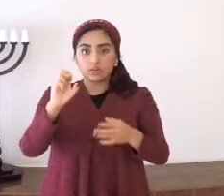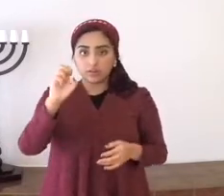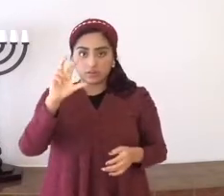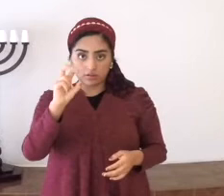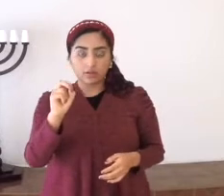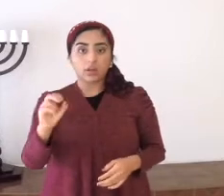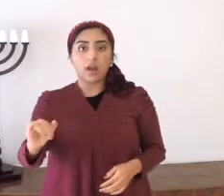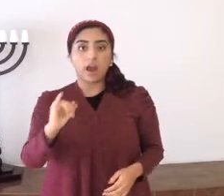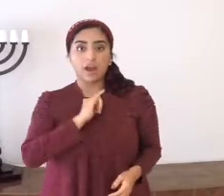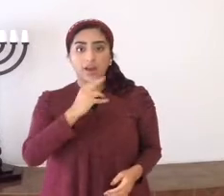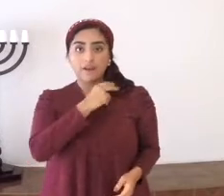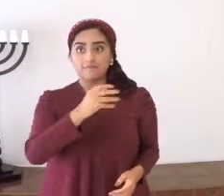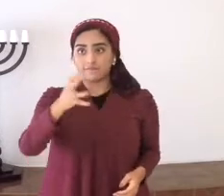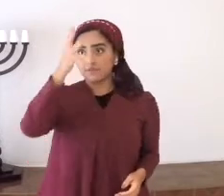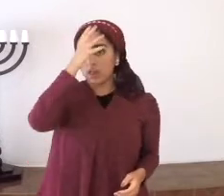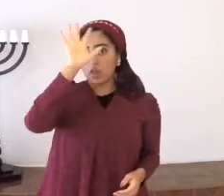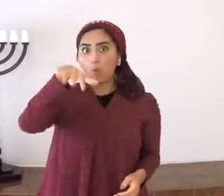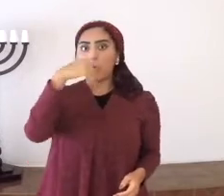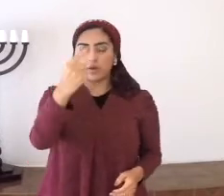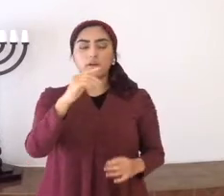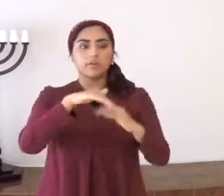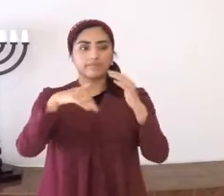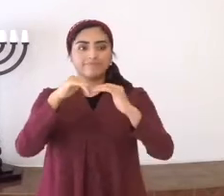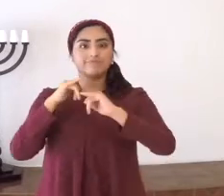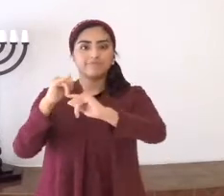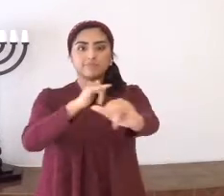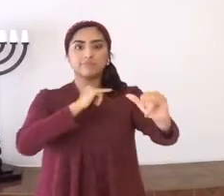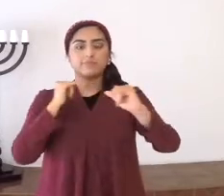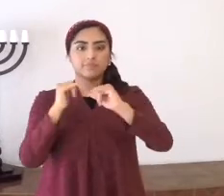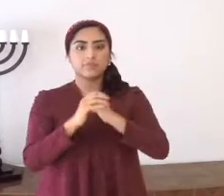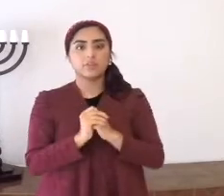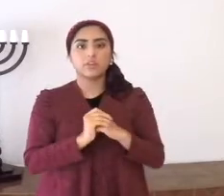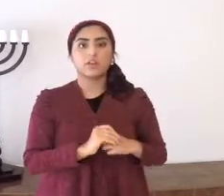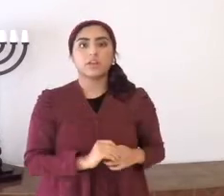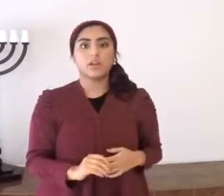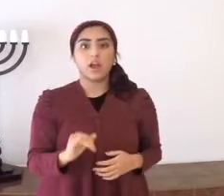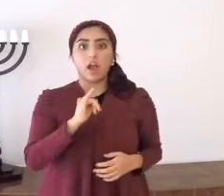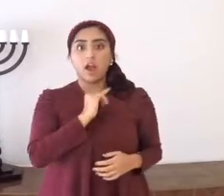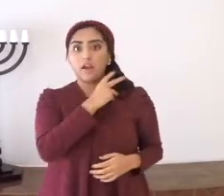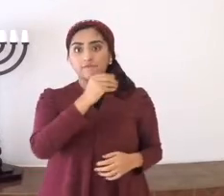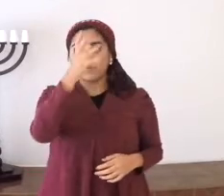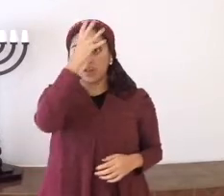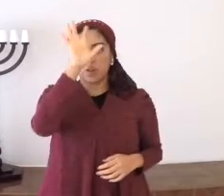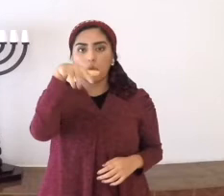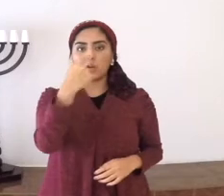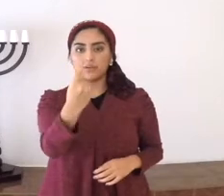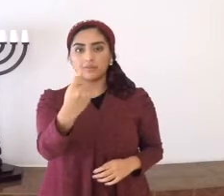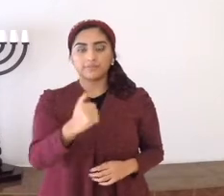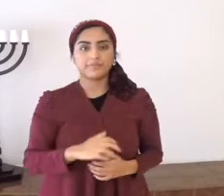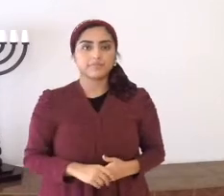10:30. Yo y el Abba uno somos. A ver todos, amén.